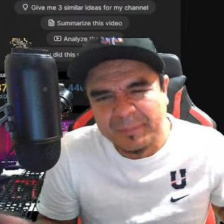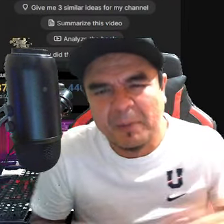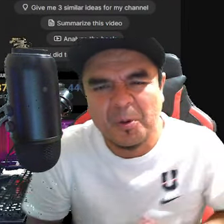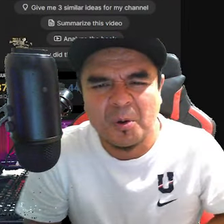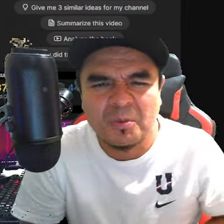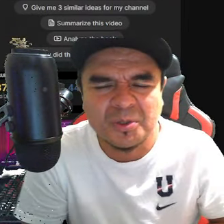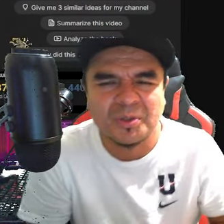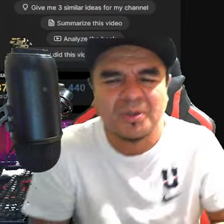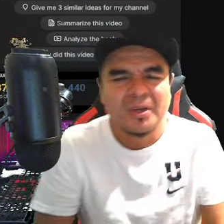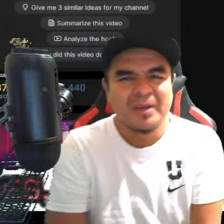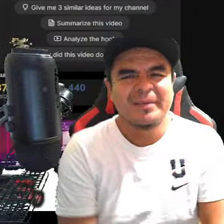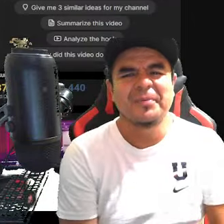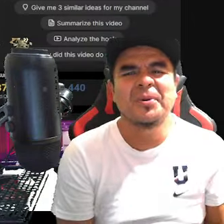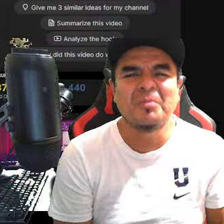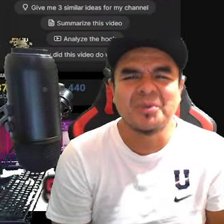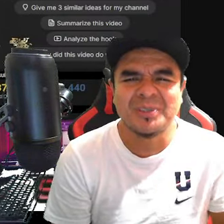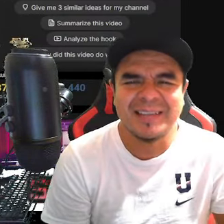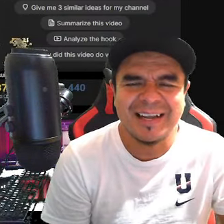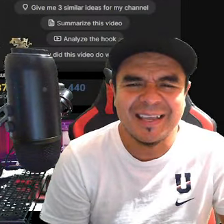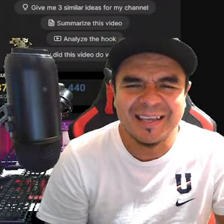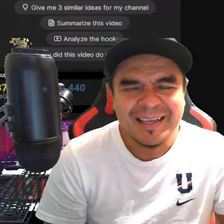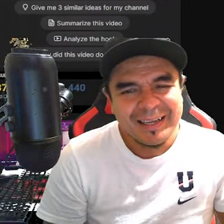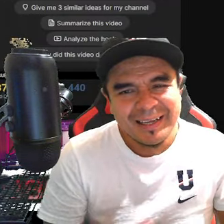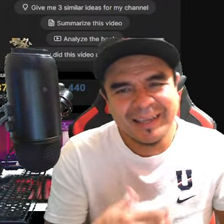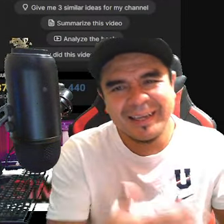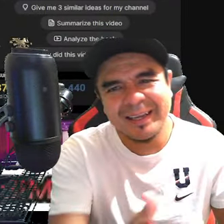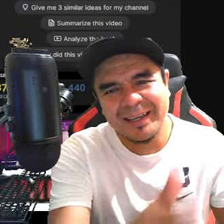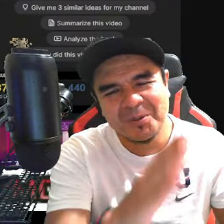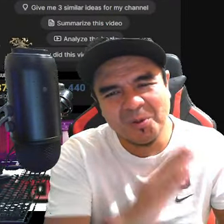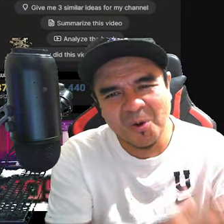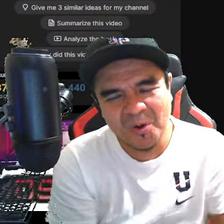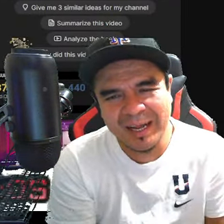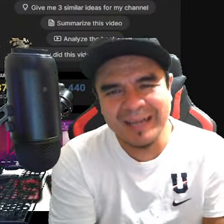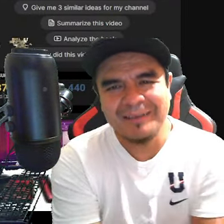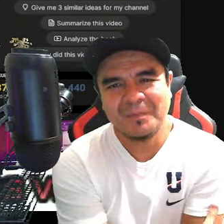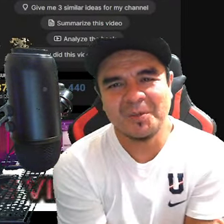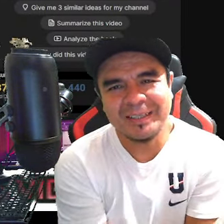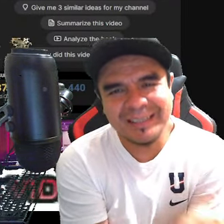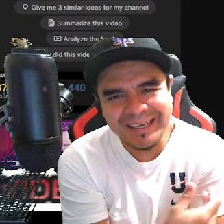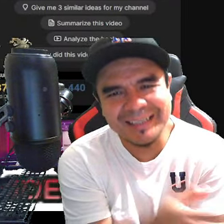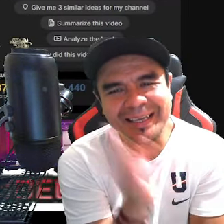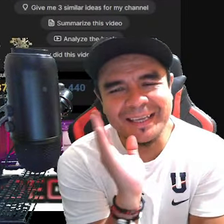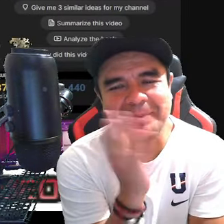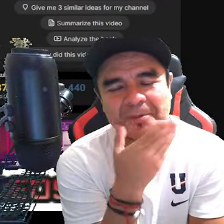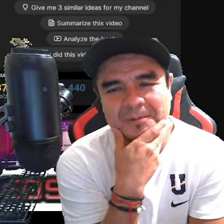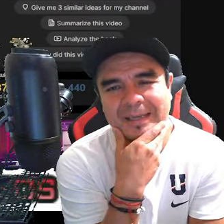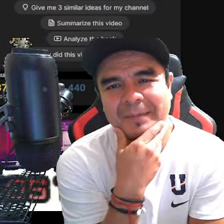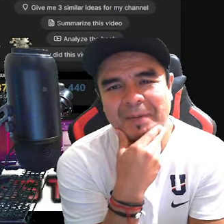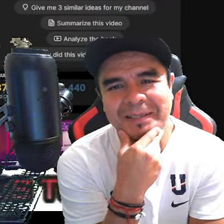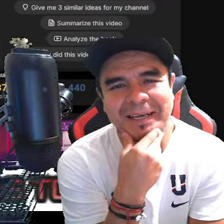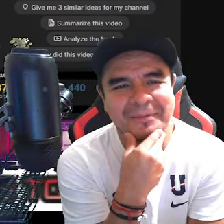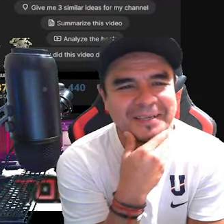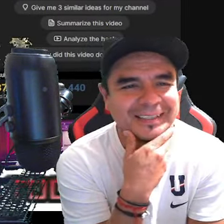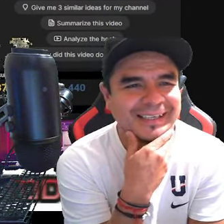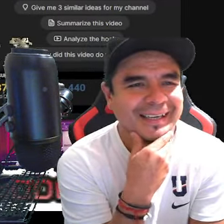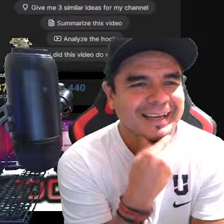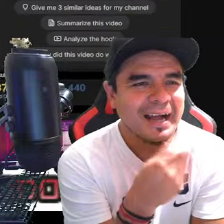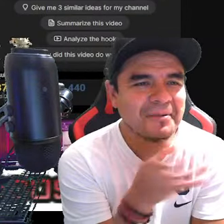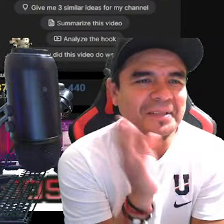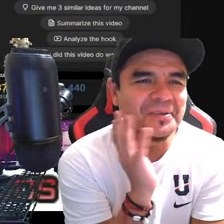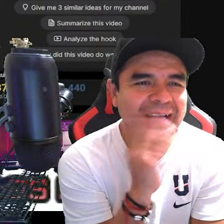les dije, me aburro mucho. Me aburro mucho estar allí en un corral donde te dejan ahí pues